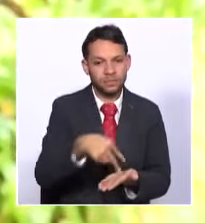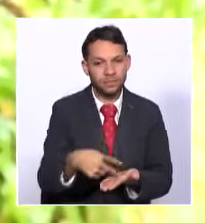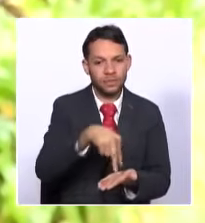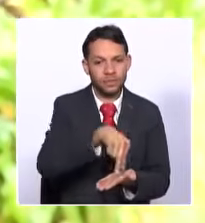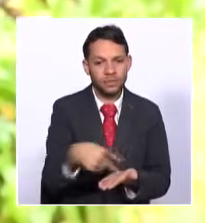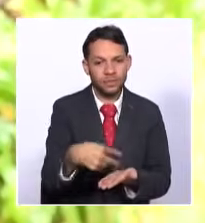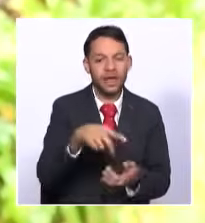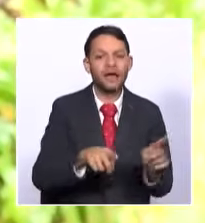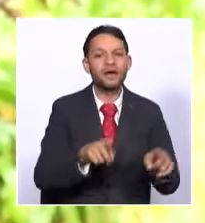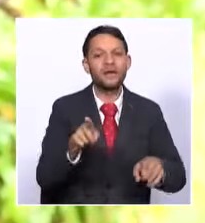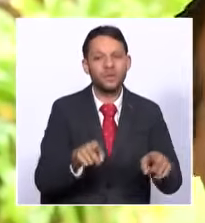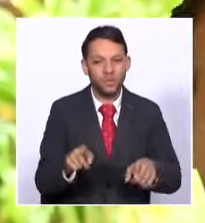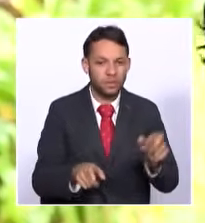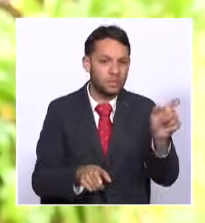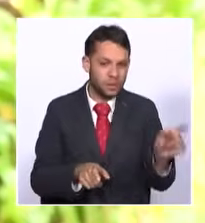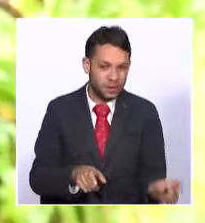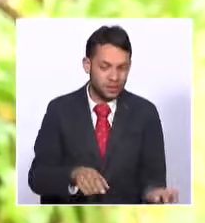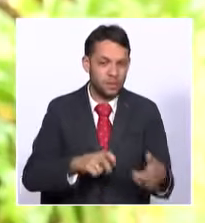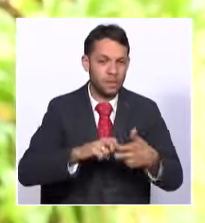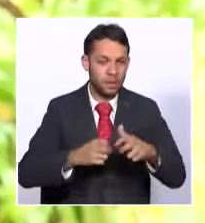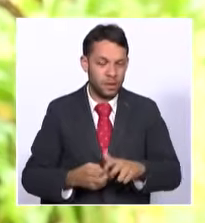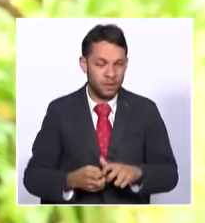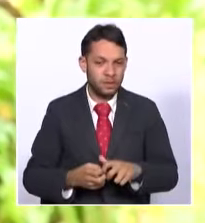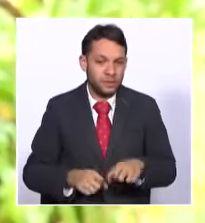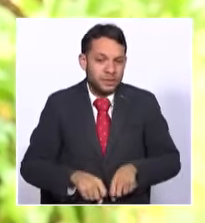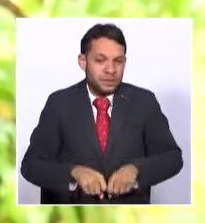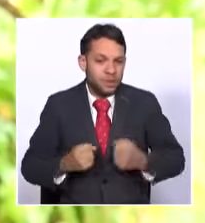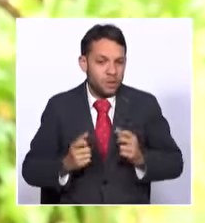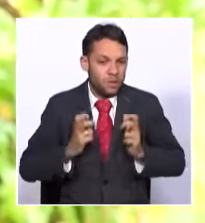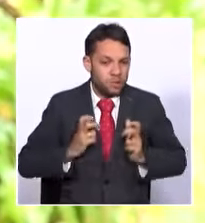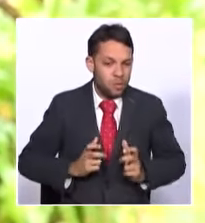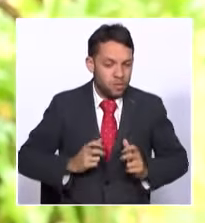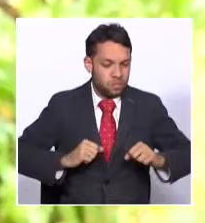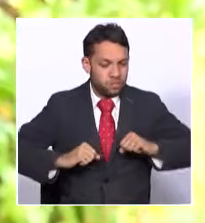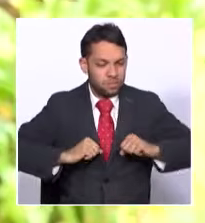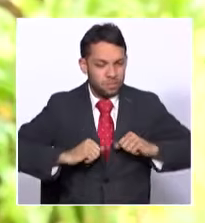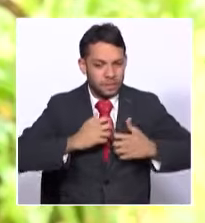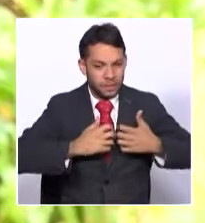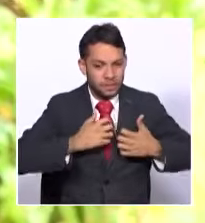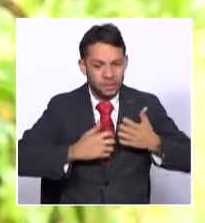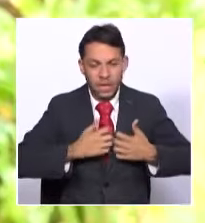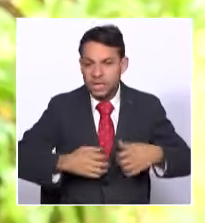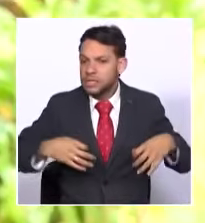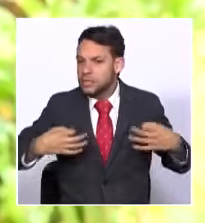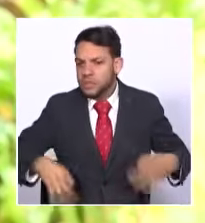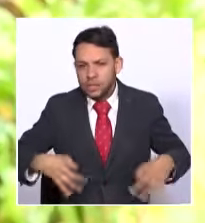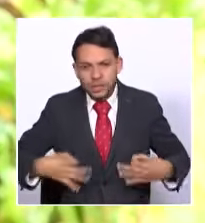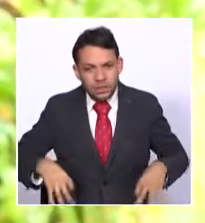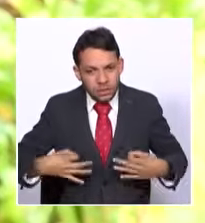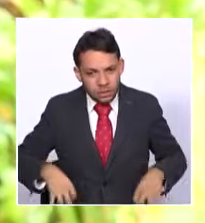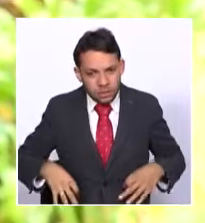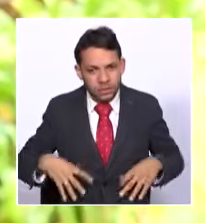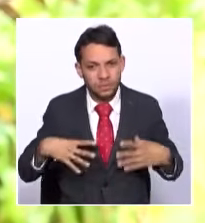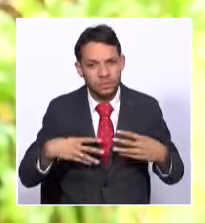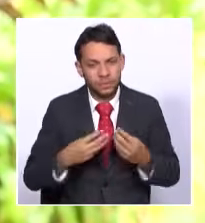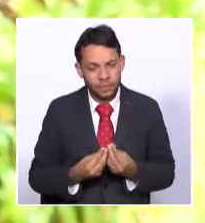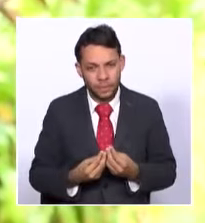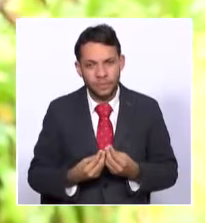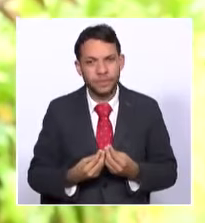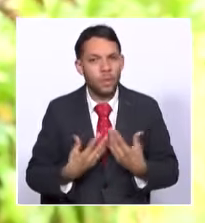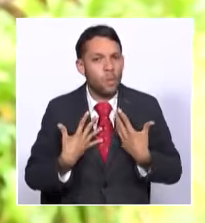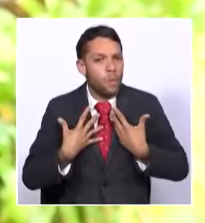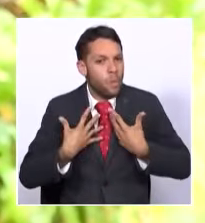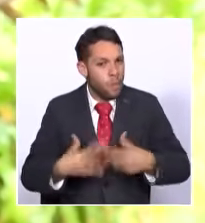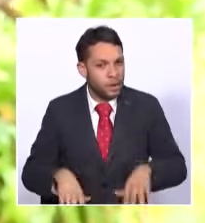problemas, digamos, ya desde la parte mecánica del cuerpo. Entonces es un test muy sencillo que lo toman en cualquier lugar